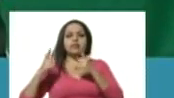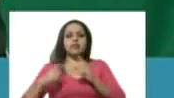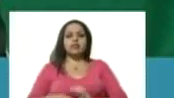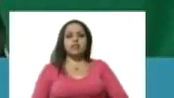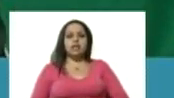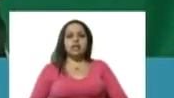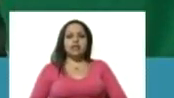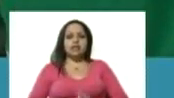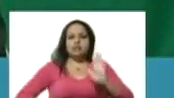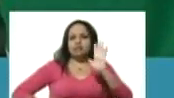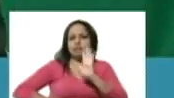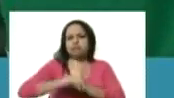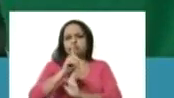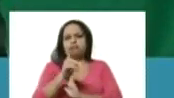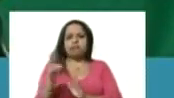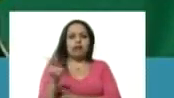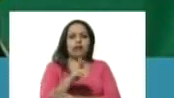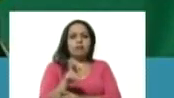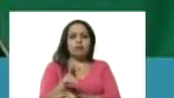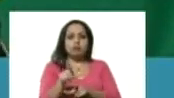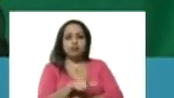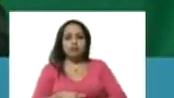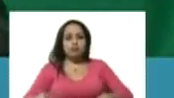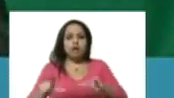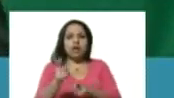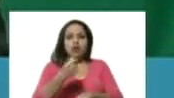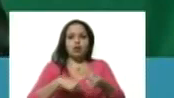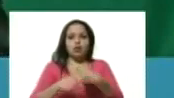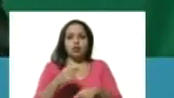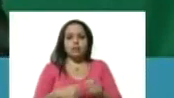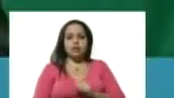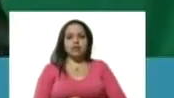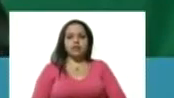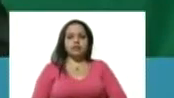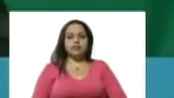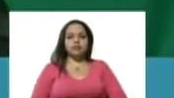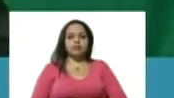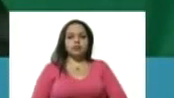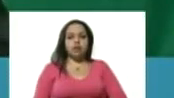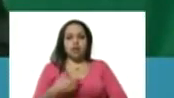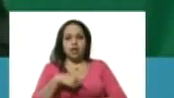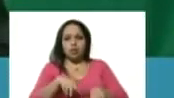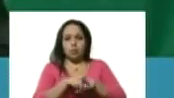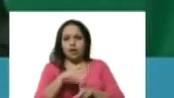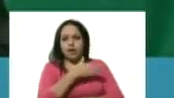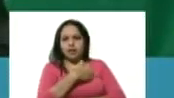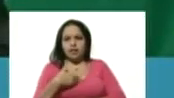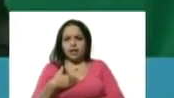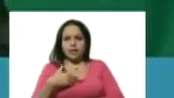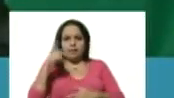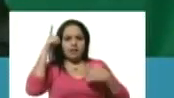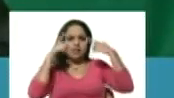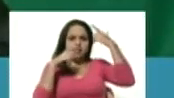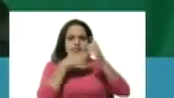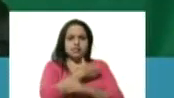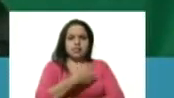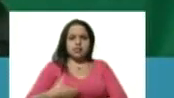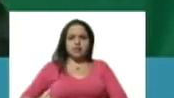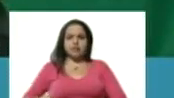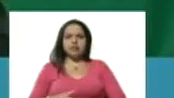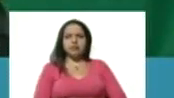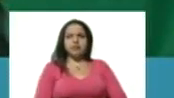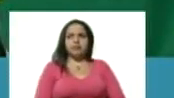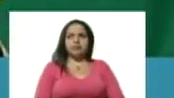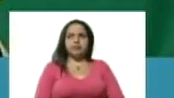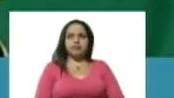manera definitiva esta zona económica, ALBA, Petrocaribe, como quería el comandante Hugo Chávez. Recordamos